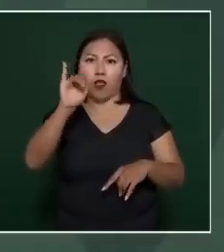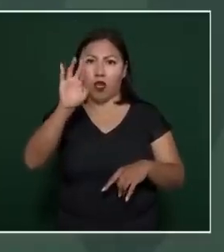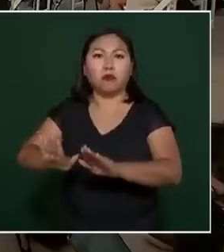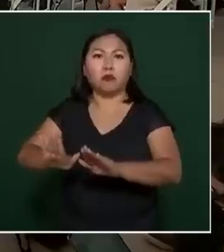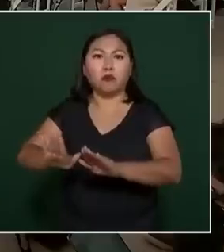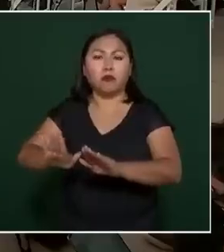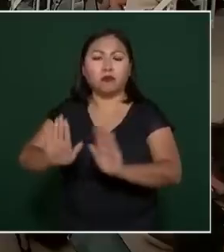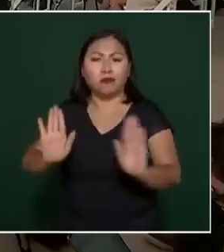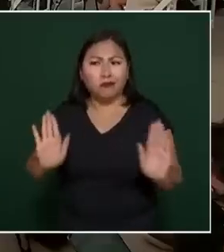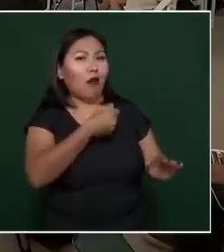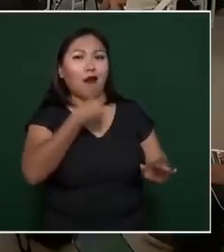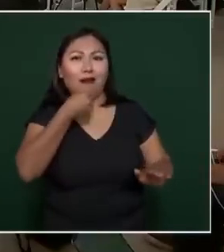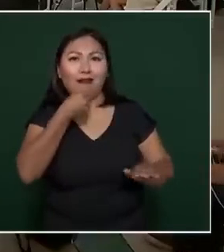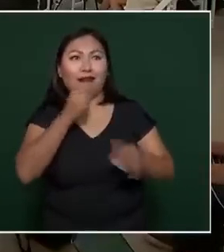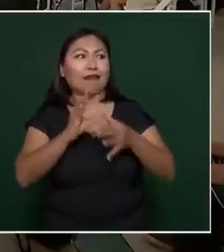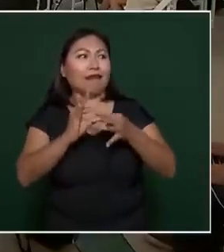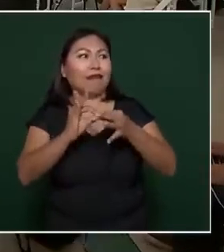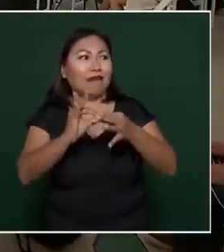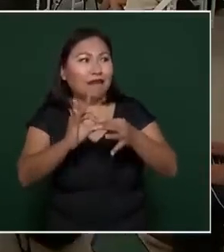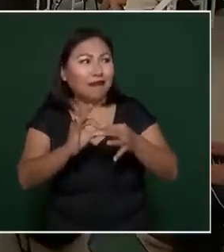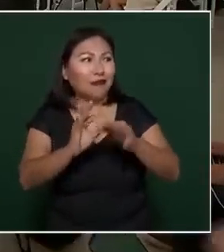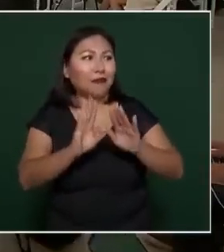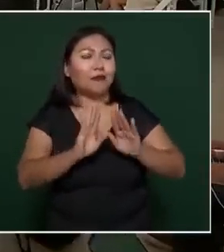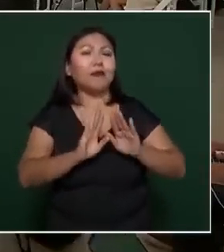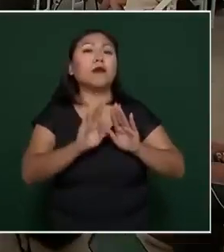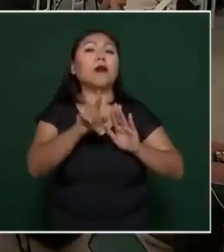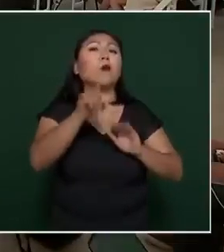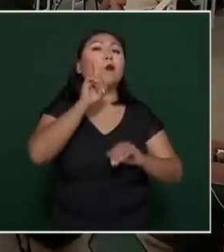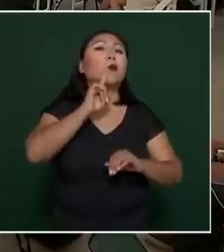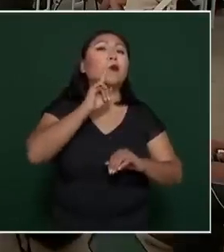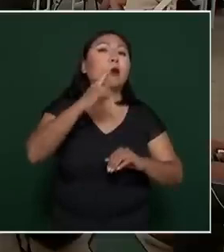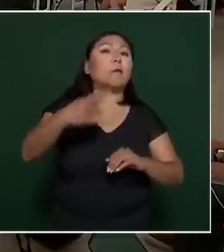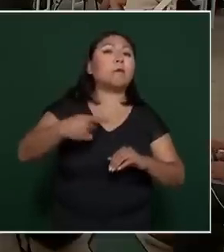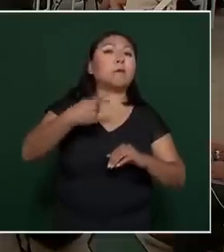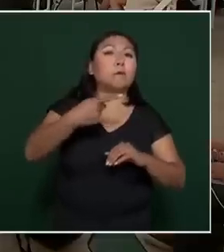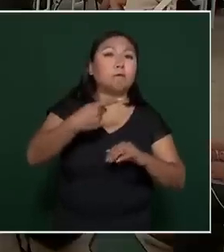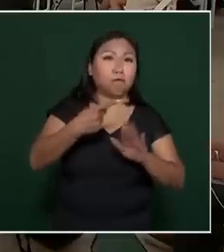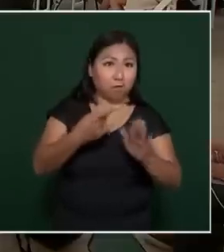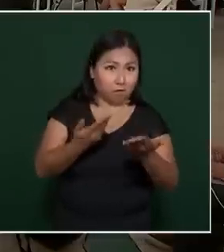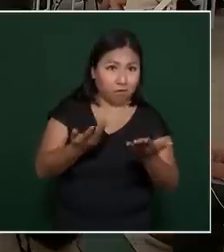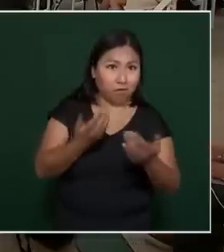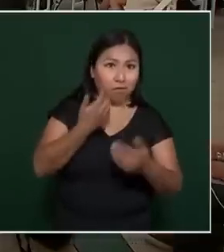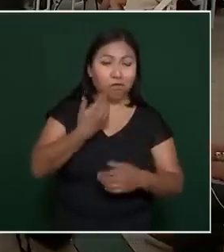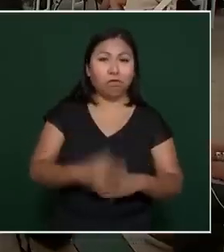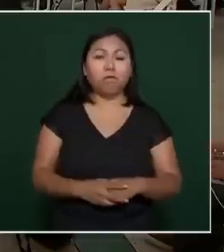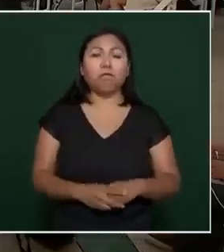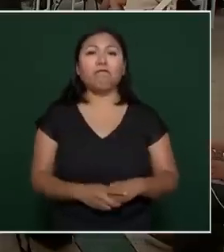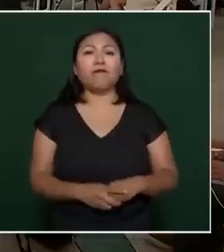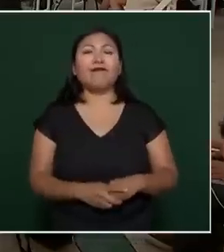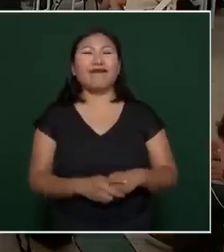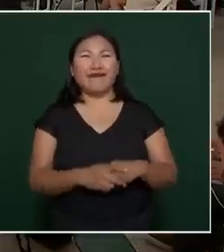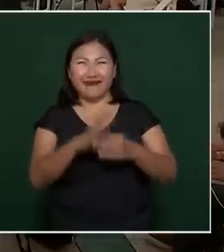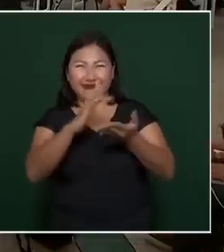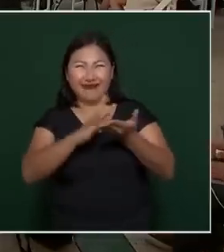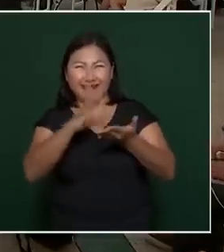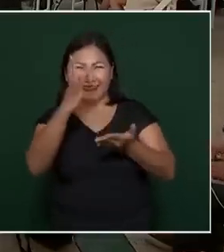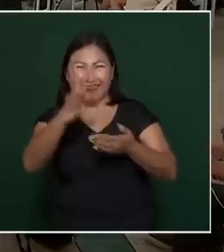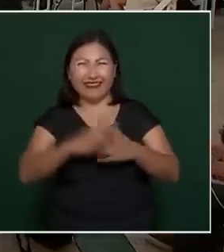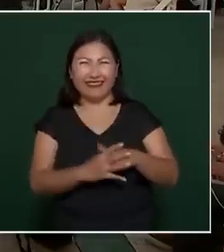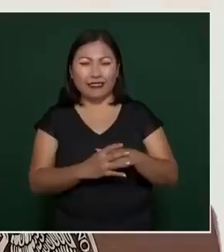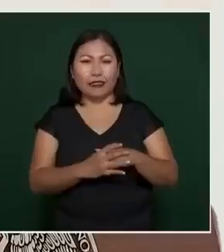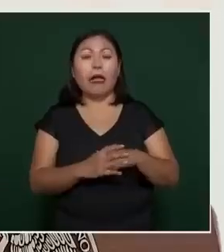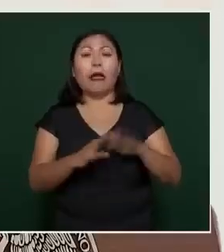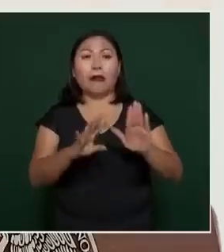interesante esto, tratarlo. Gracias, presidenta. En efecto, bueno, primero señalar que se tuvo un encuentro con